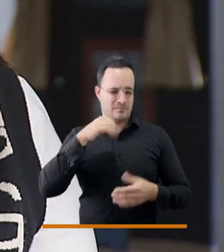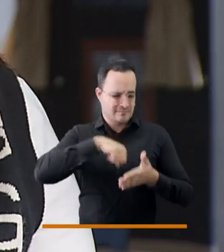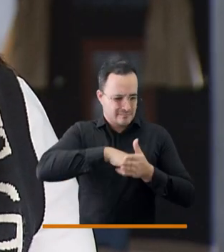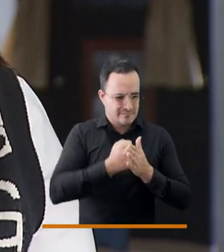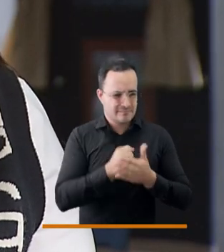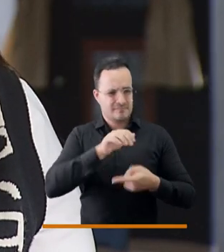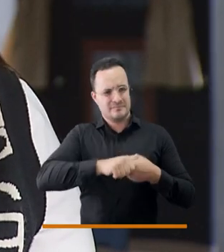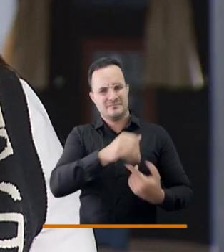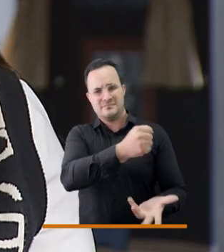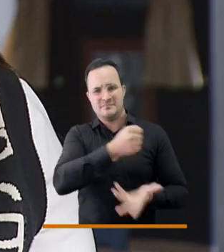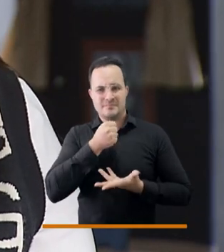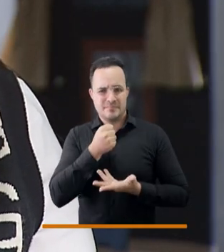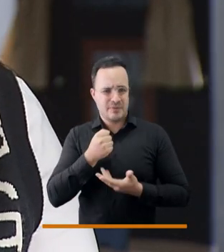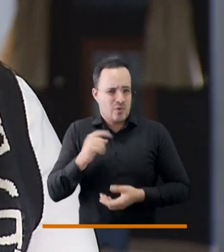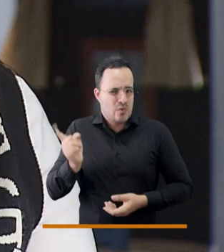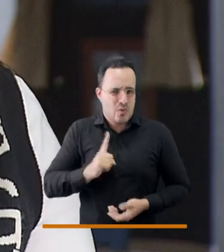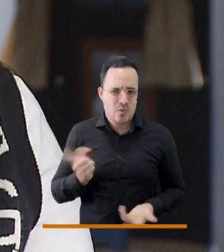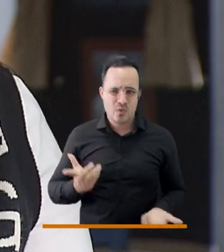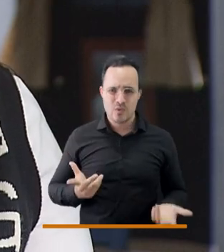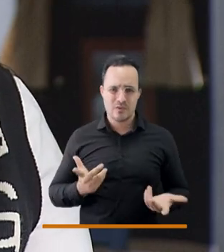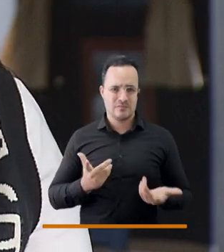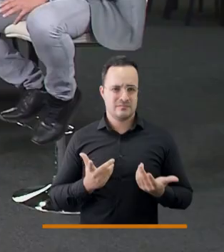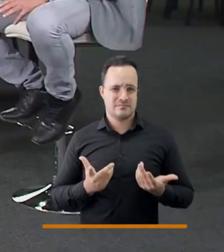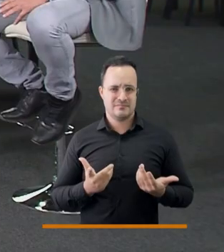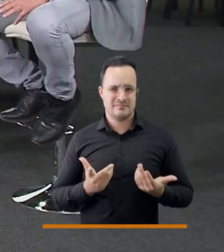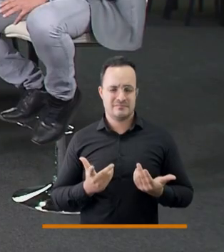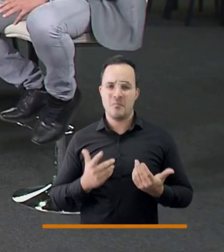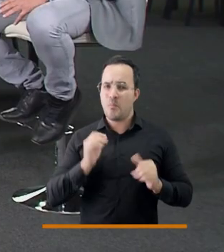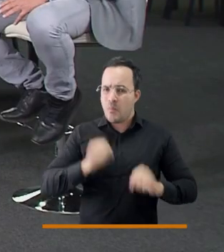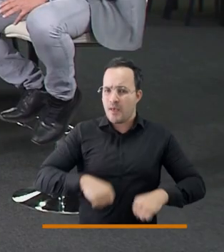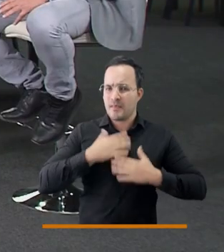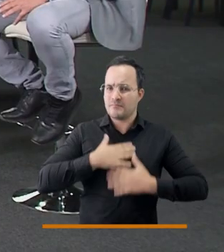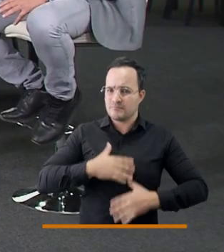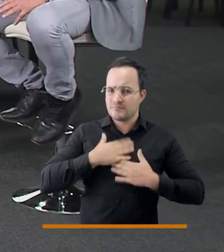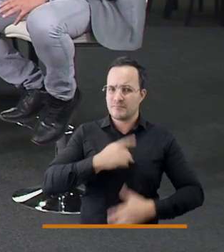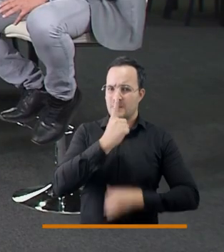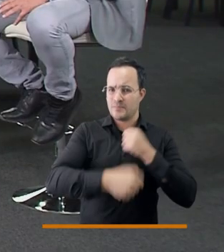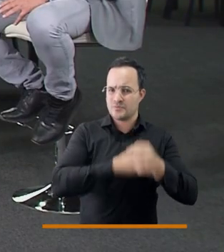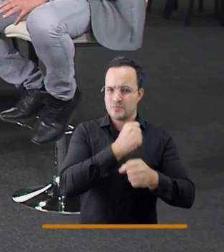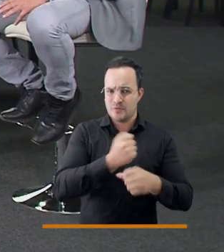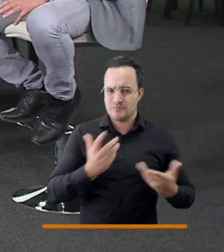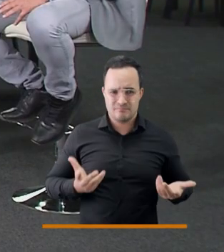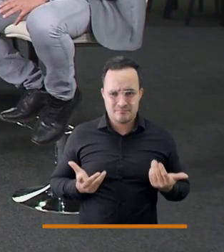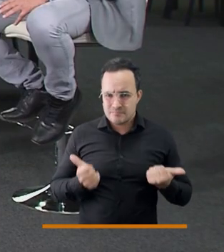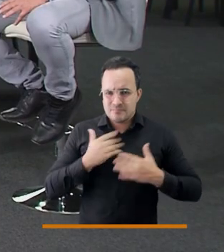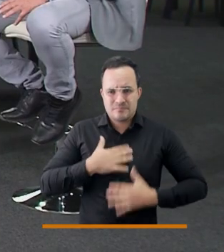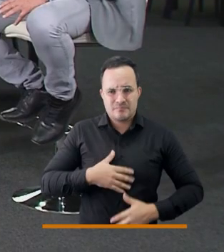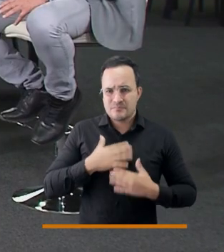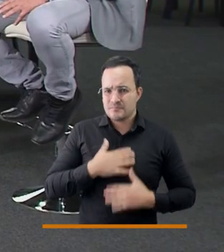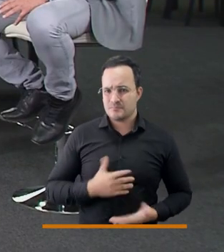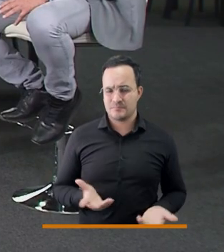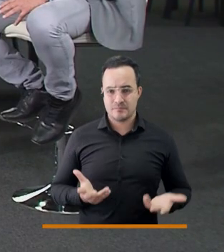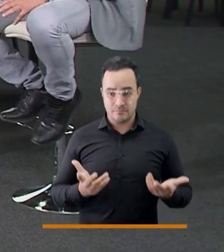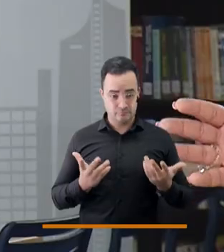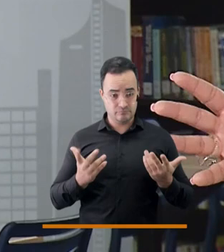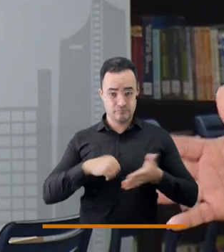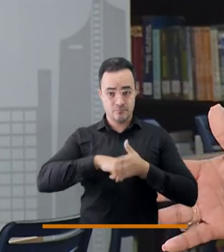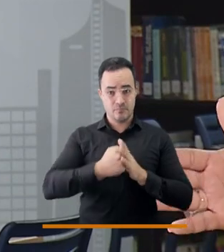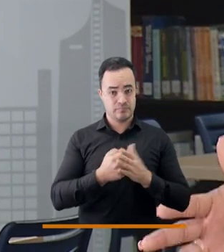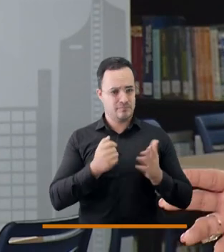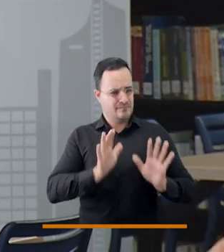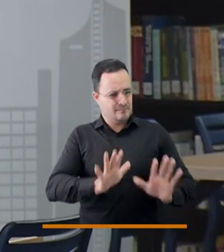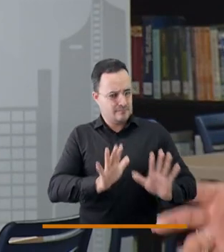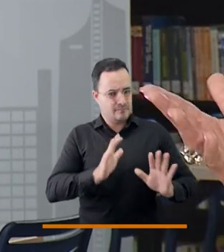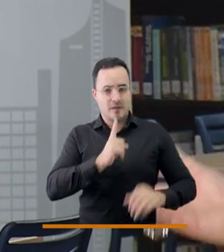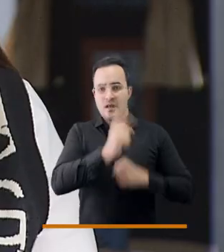esas vigencias futuras. ¿Por qué? Porque se podía quedar perfectamente hasta el año entrante. Es decir, esas vigencias futuras se pudieron